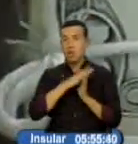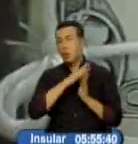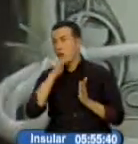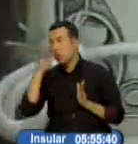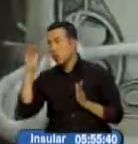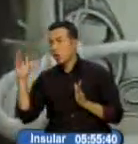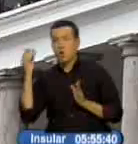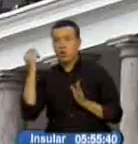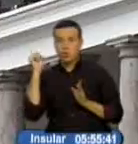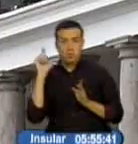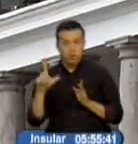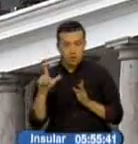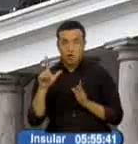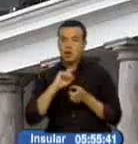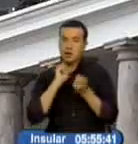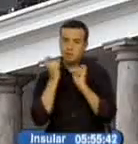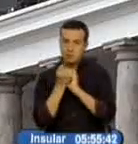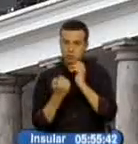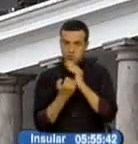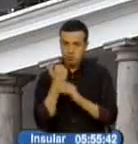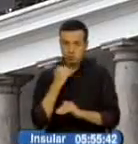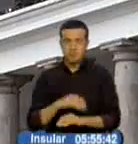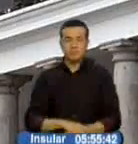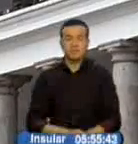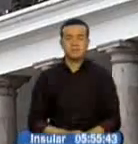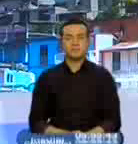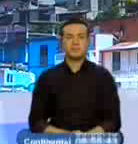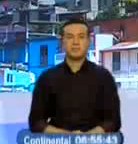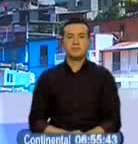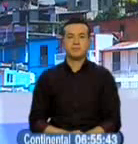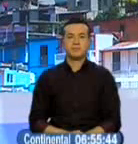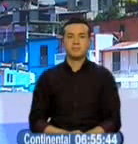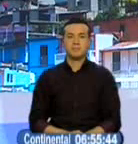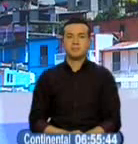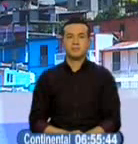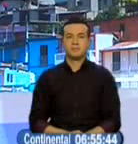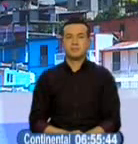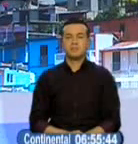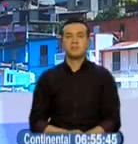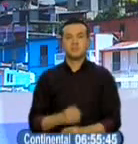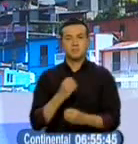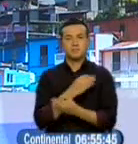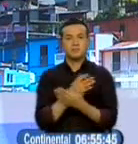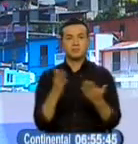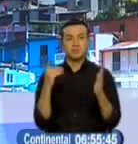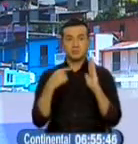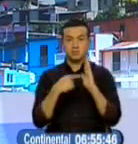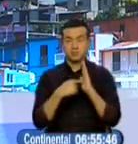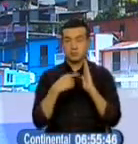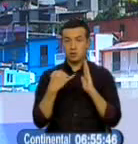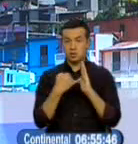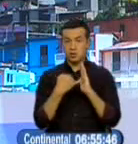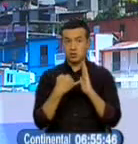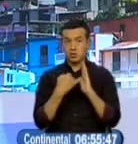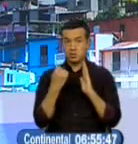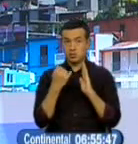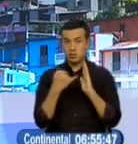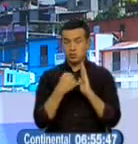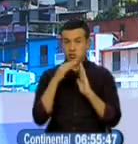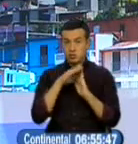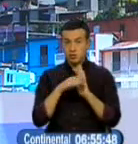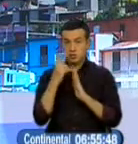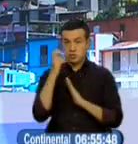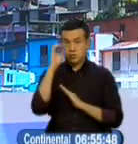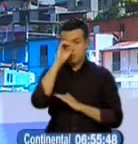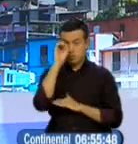de interés elevado. Carlos Flores, Ecuador TV. Para socializar la reducción del impuesto al valor agregado IVA al 12%,